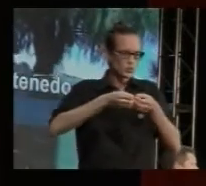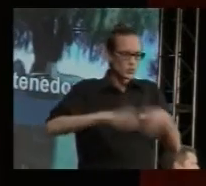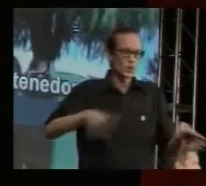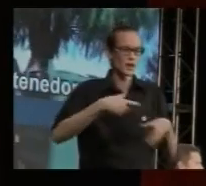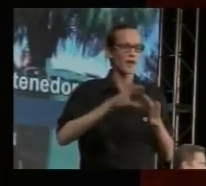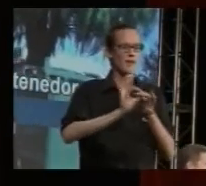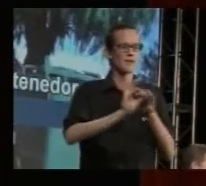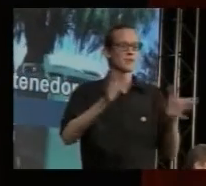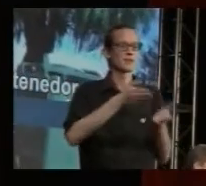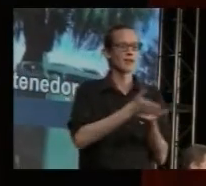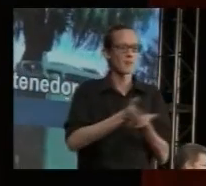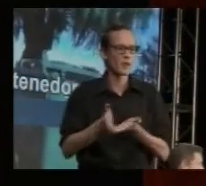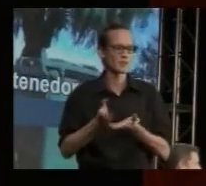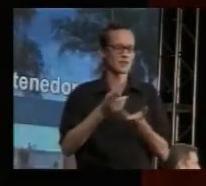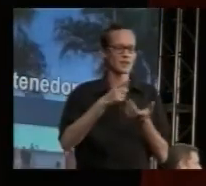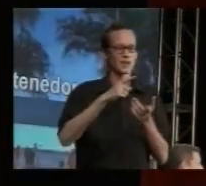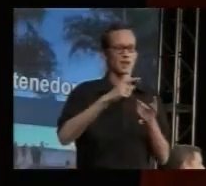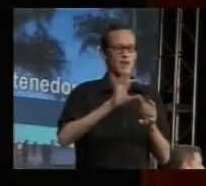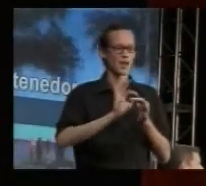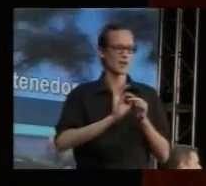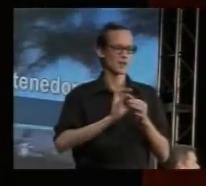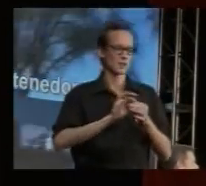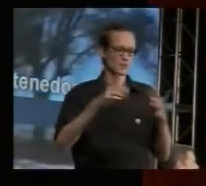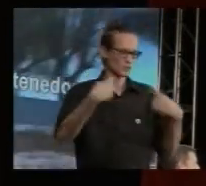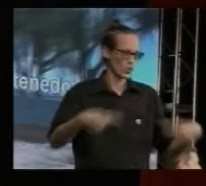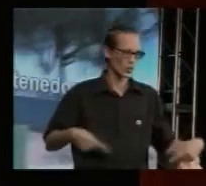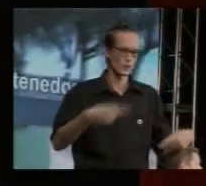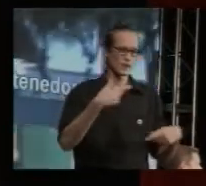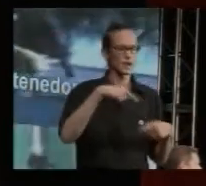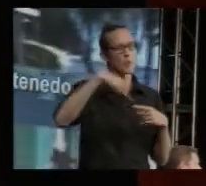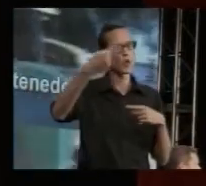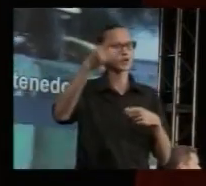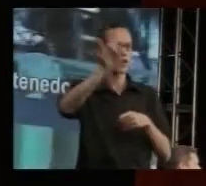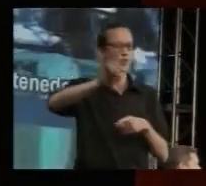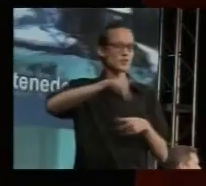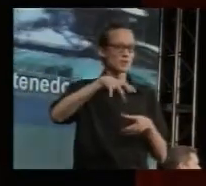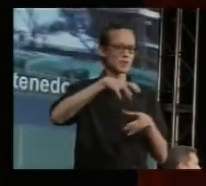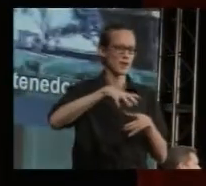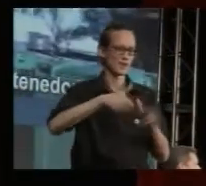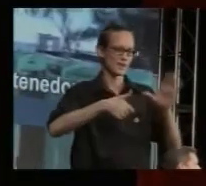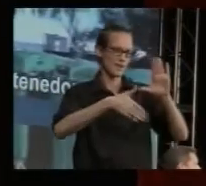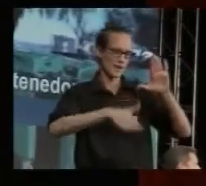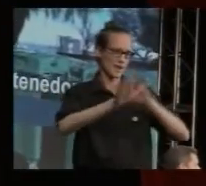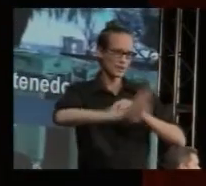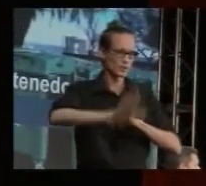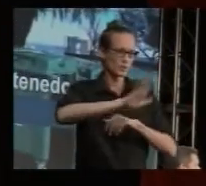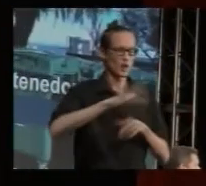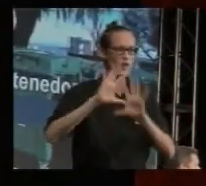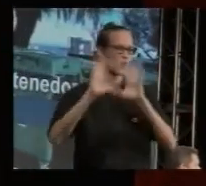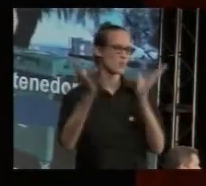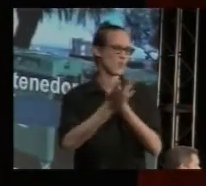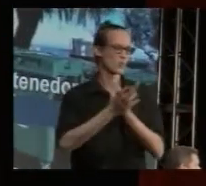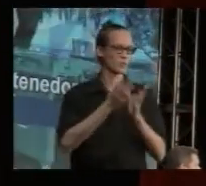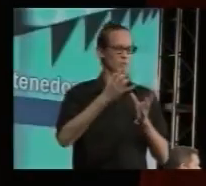luego copiaron todas las universidades latinoamericanas y del mundo. Muchos que se emboban con el mayo francés